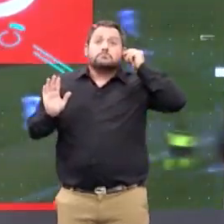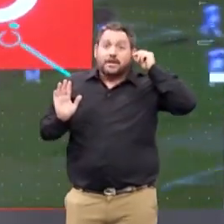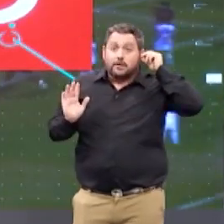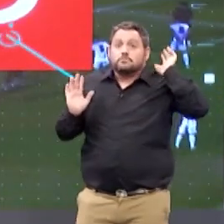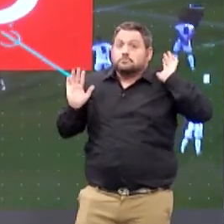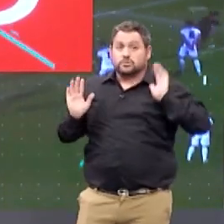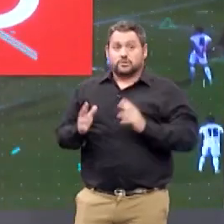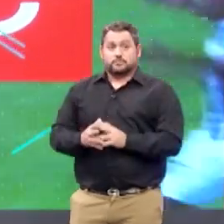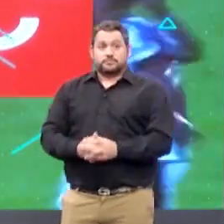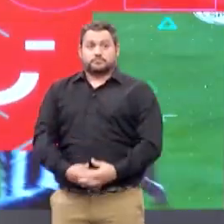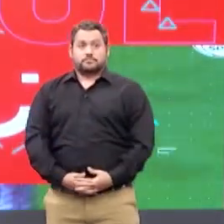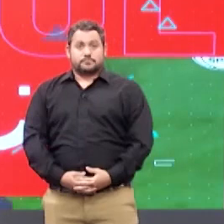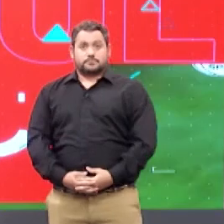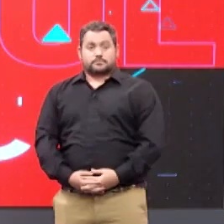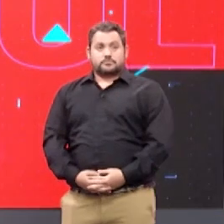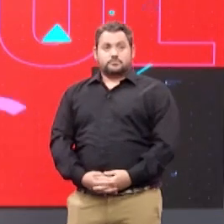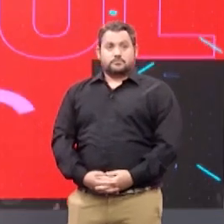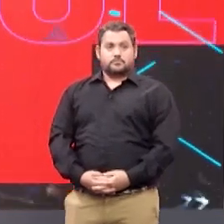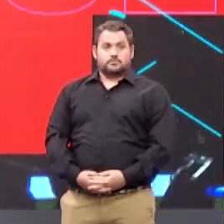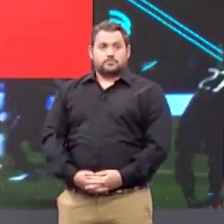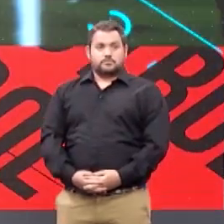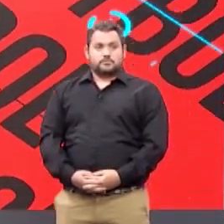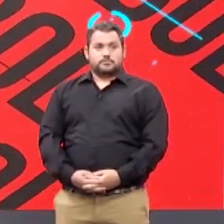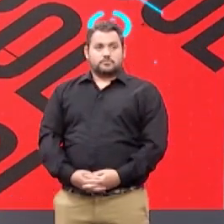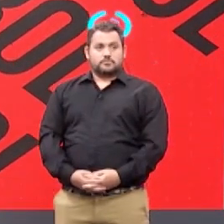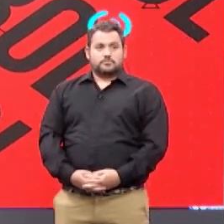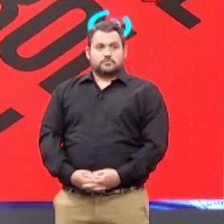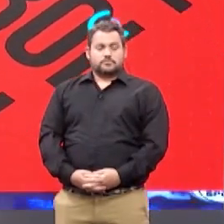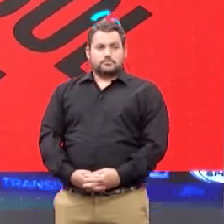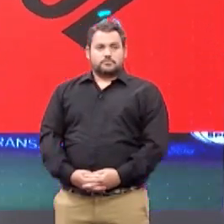pero... Pero que nosotros no estamos en la cabeza del